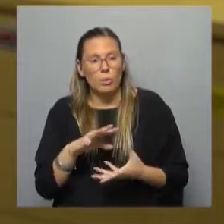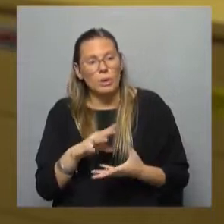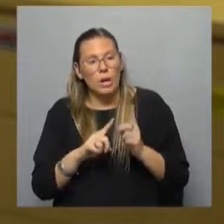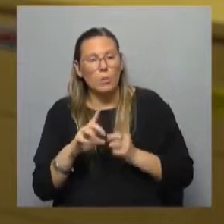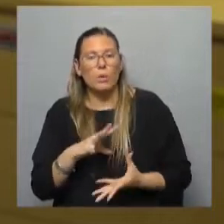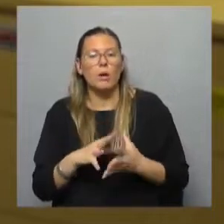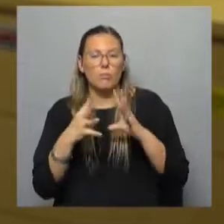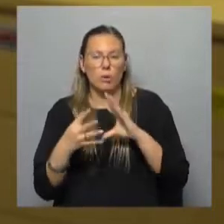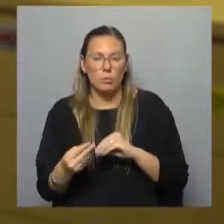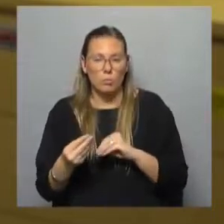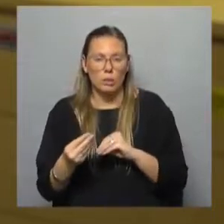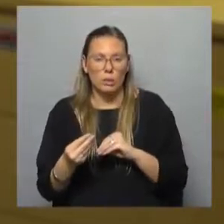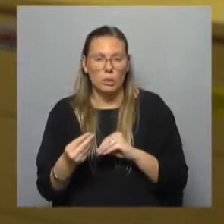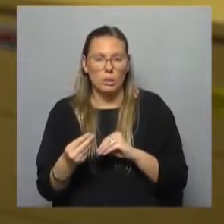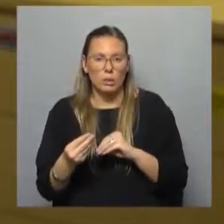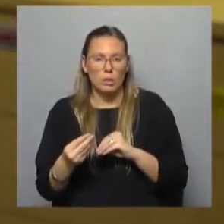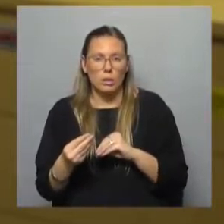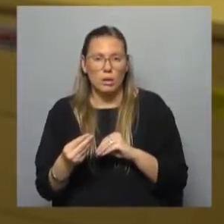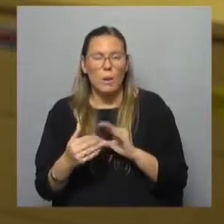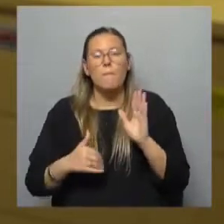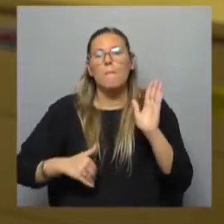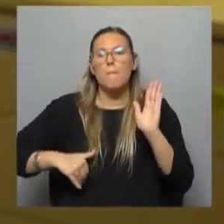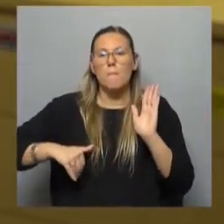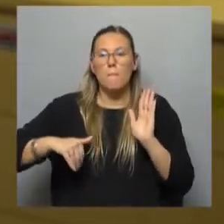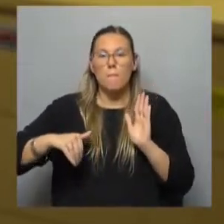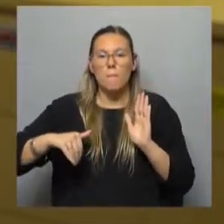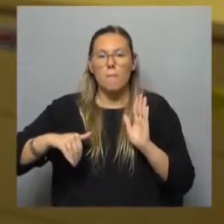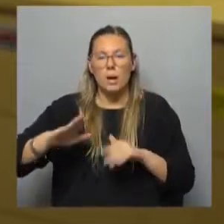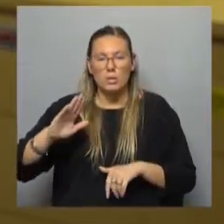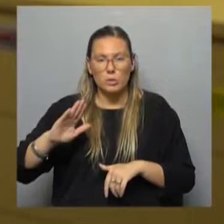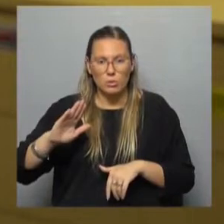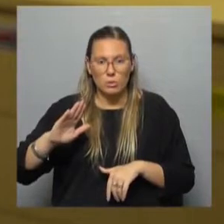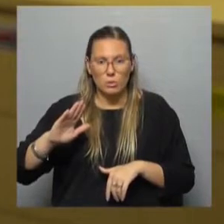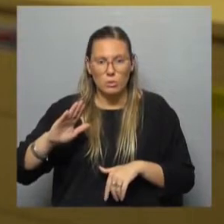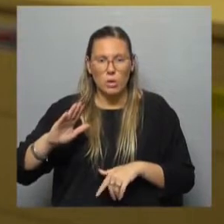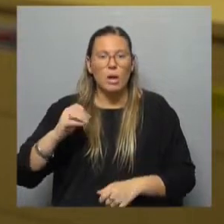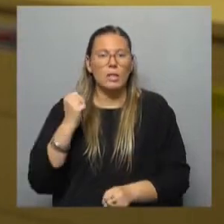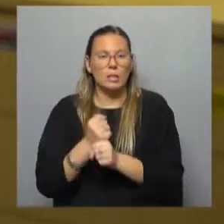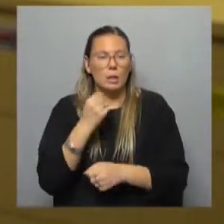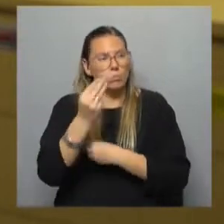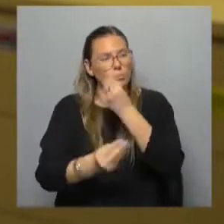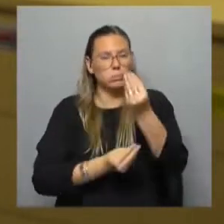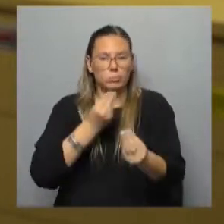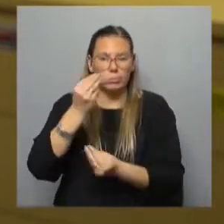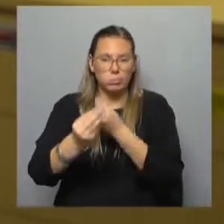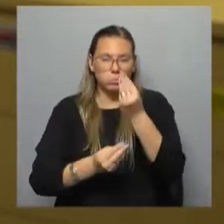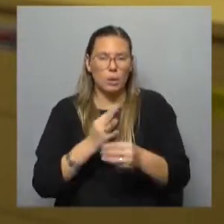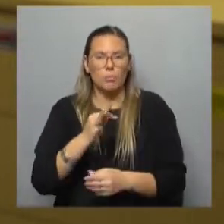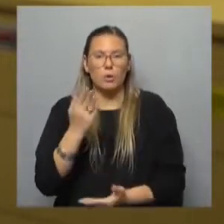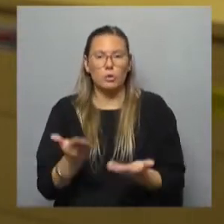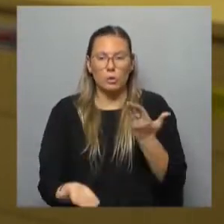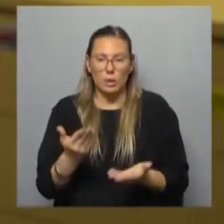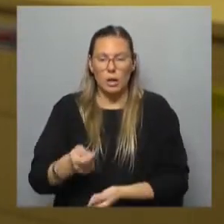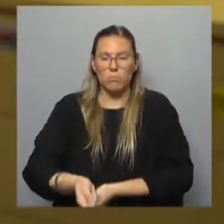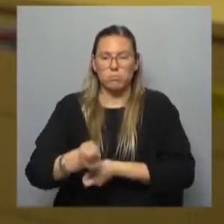manera, una mucho mayor cantidad de empleo generado por tonelada capturada